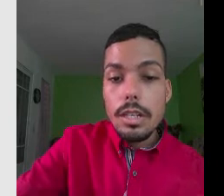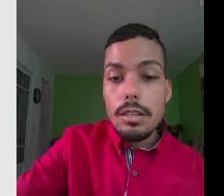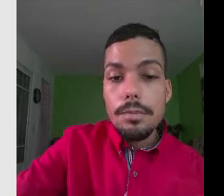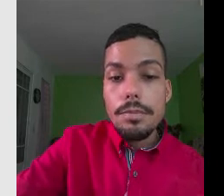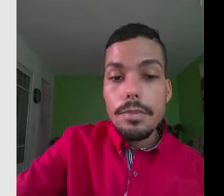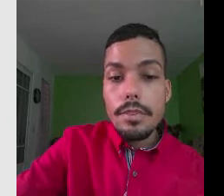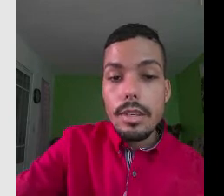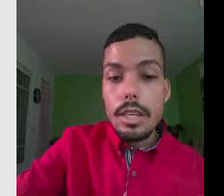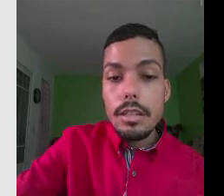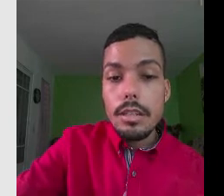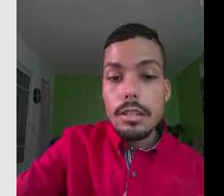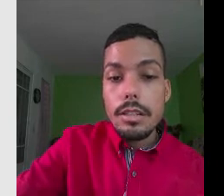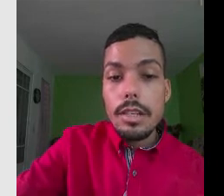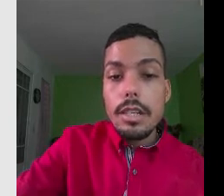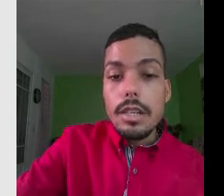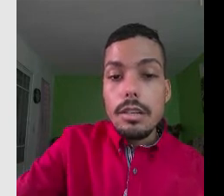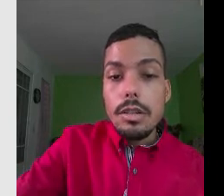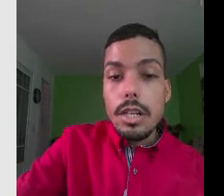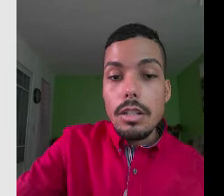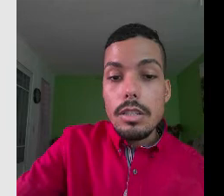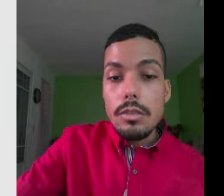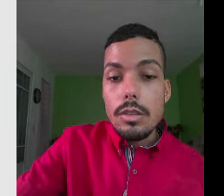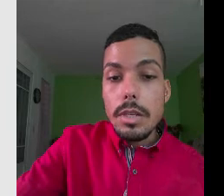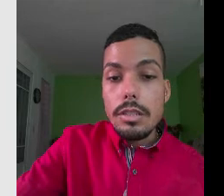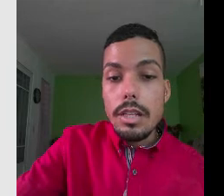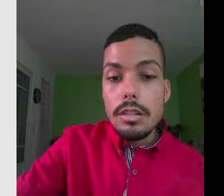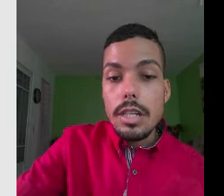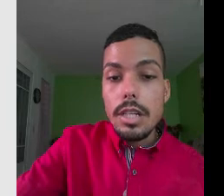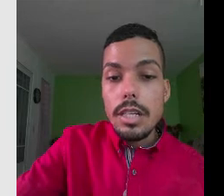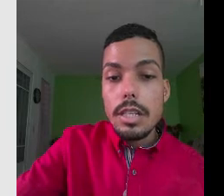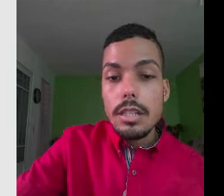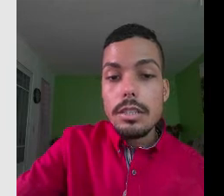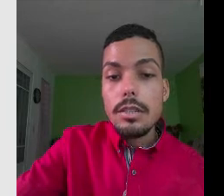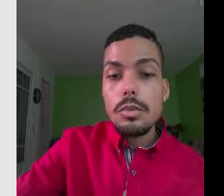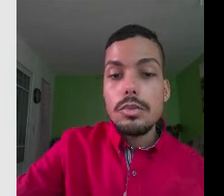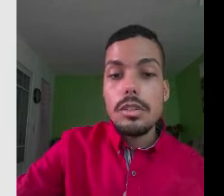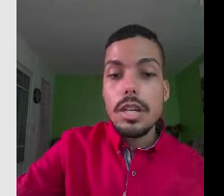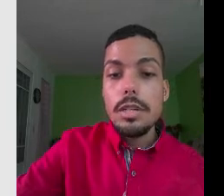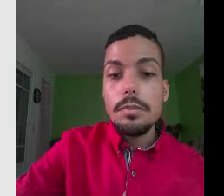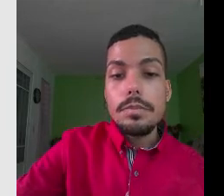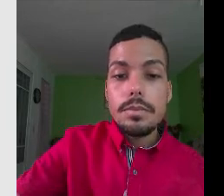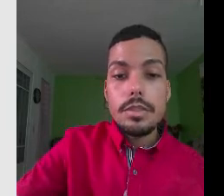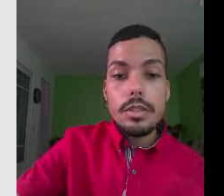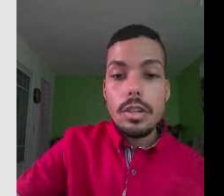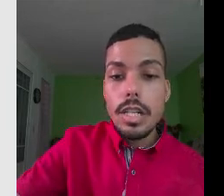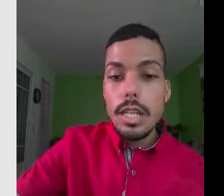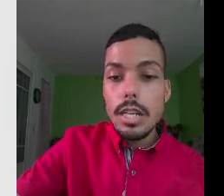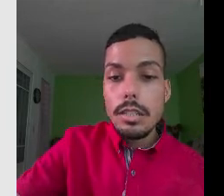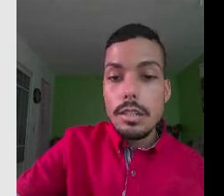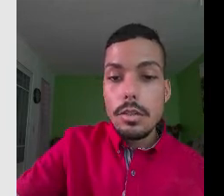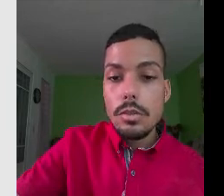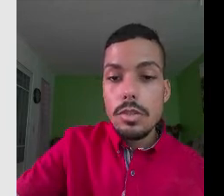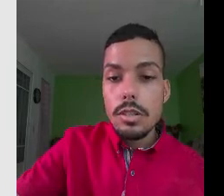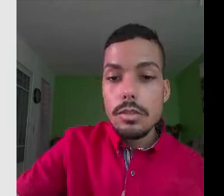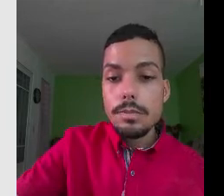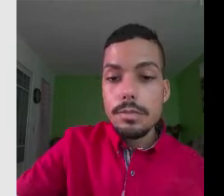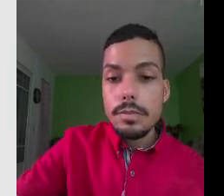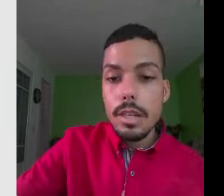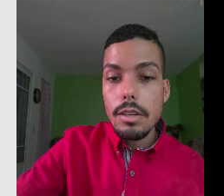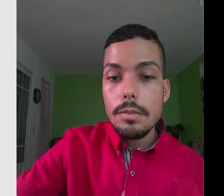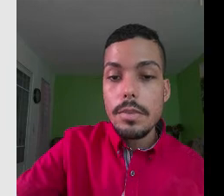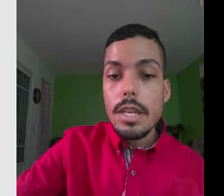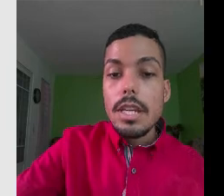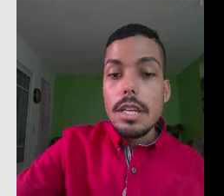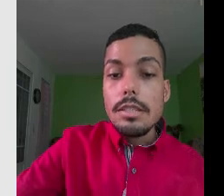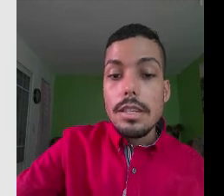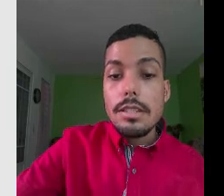diagonal, diagonal, okay? Y luego el segundo paso es la otra línea que se cruza, ¿ok? Son dos líneas que se cruzan,